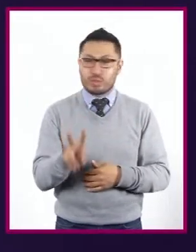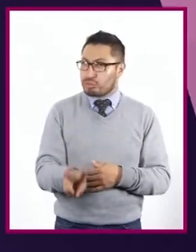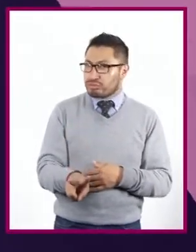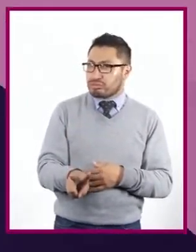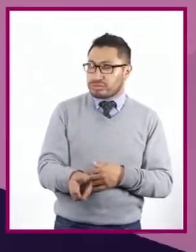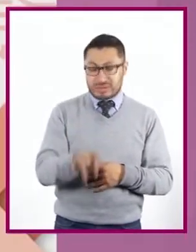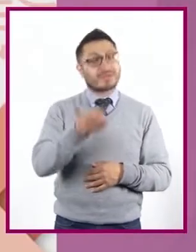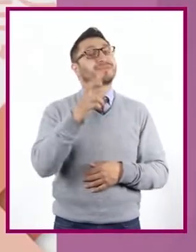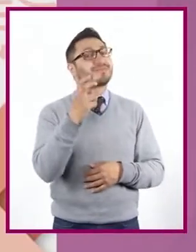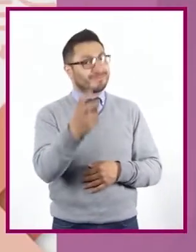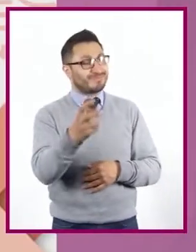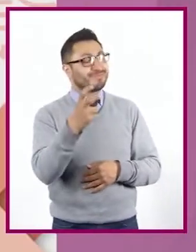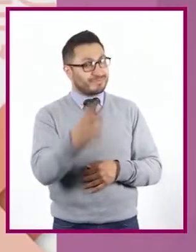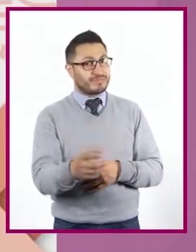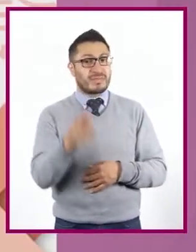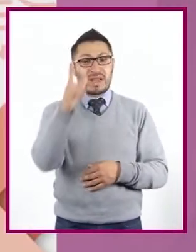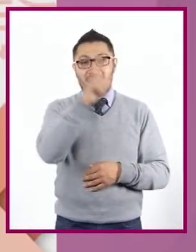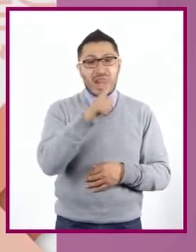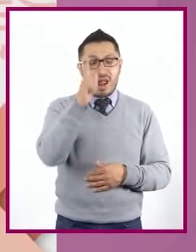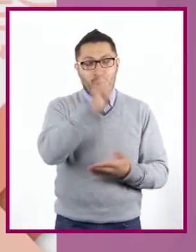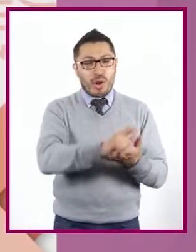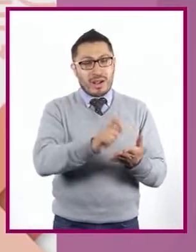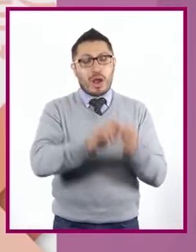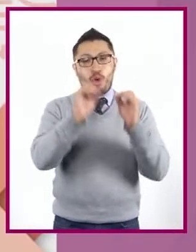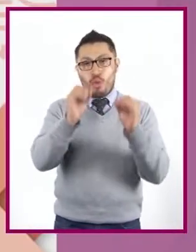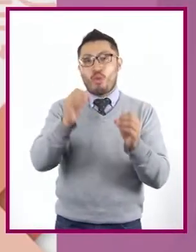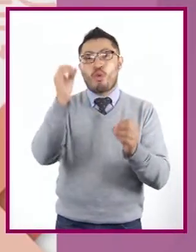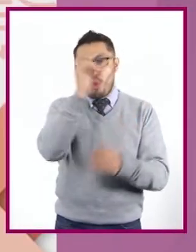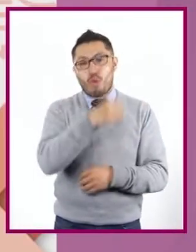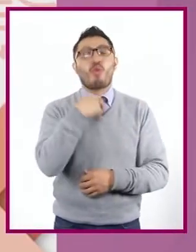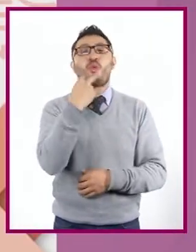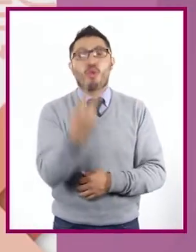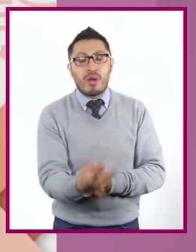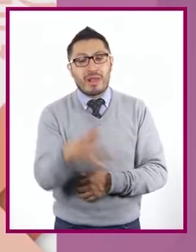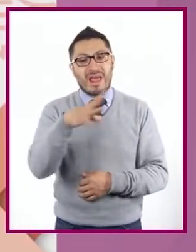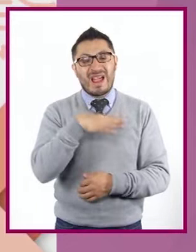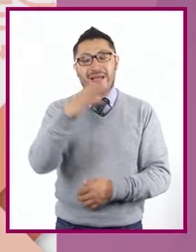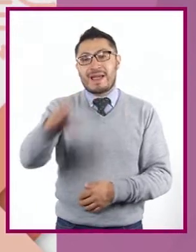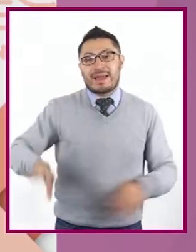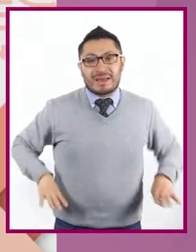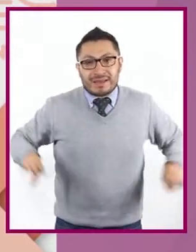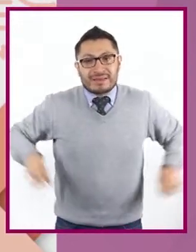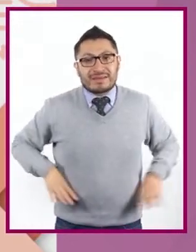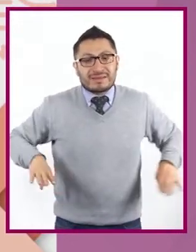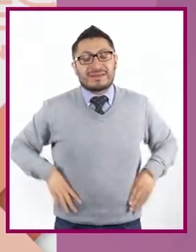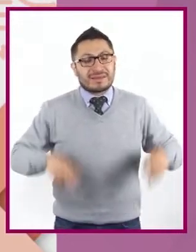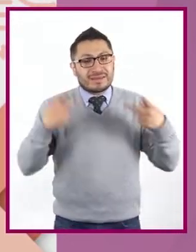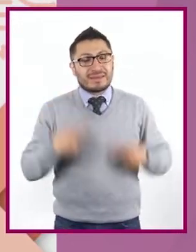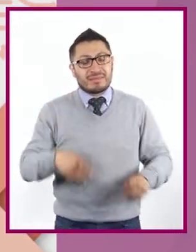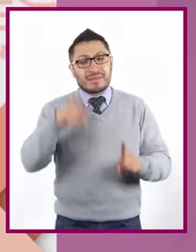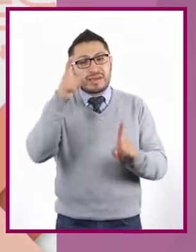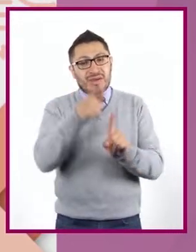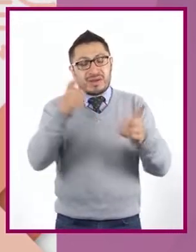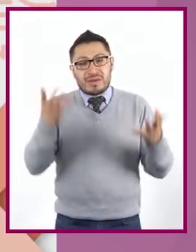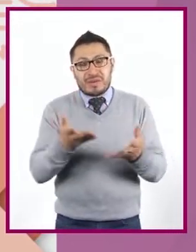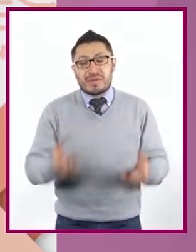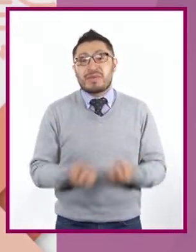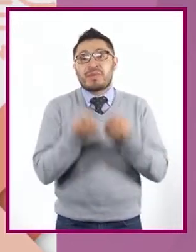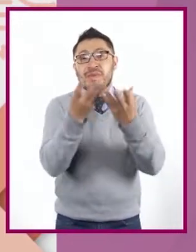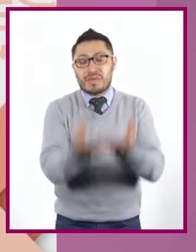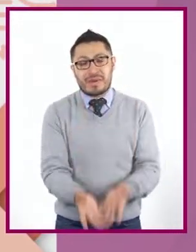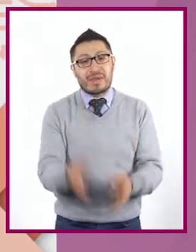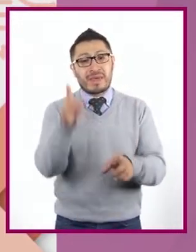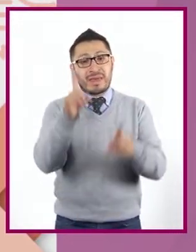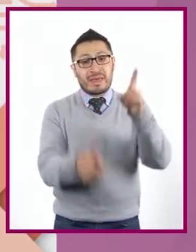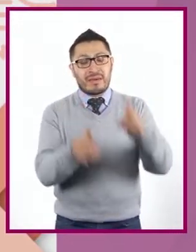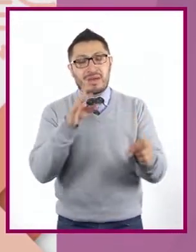efecto, el lenguaje escrito u oral transmite características de quien lo produce y puede influir en la forma en que la gente